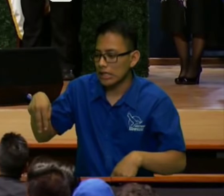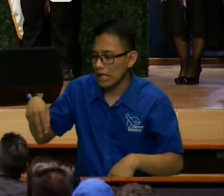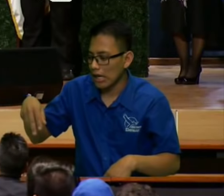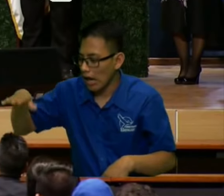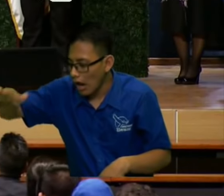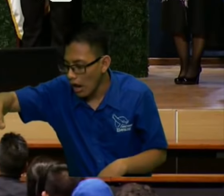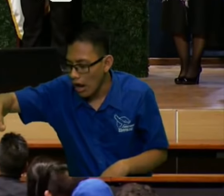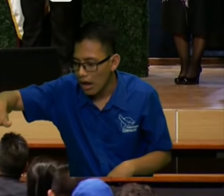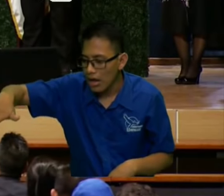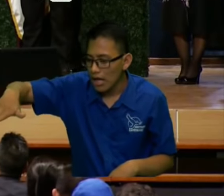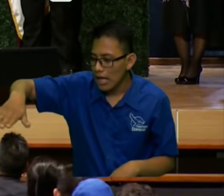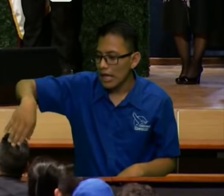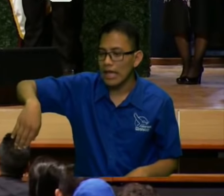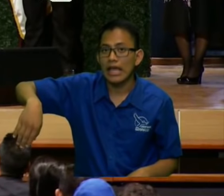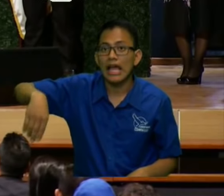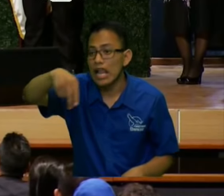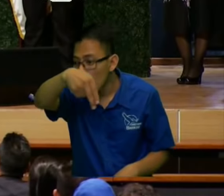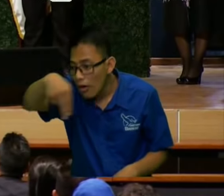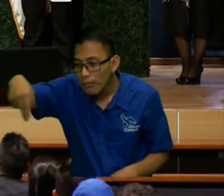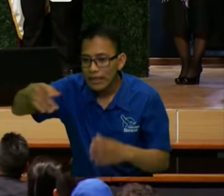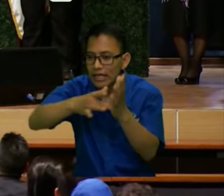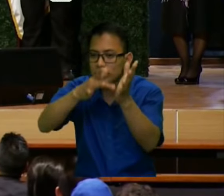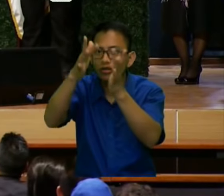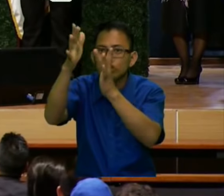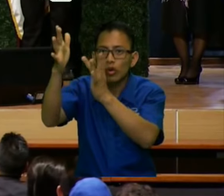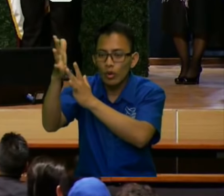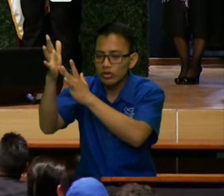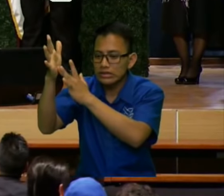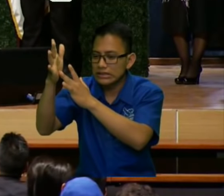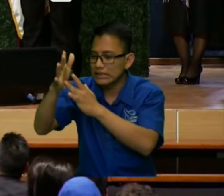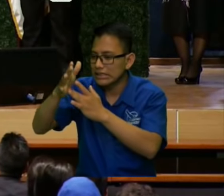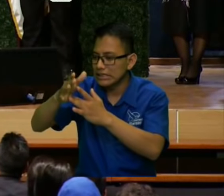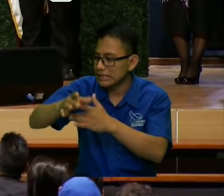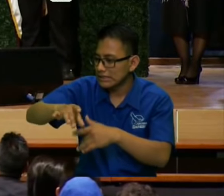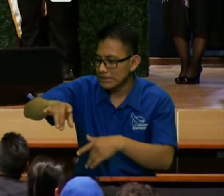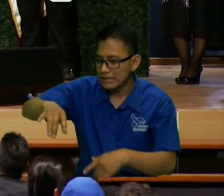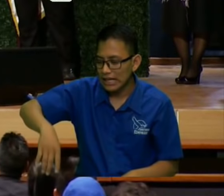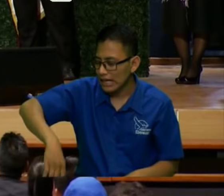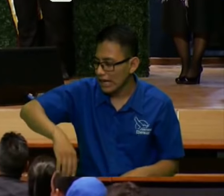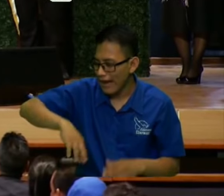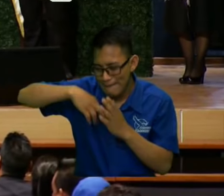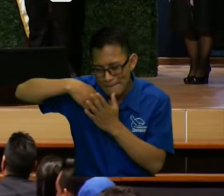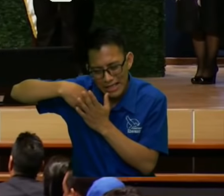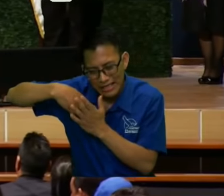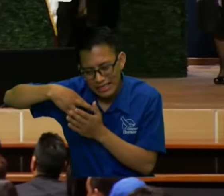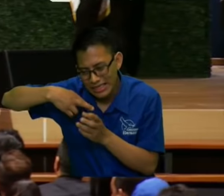el hermano que iba manejando estaba así asustado porque el otro iba aquí. Y aquel se metió.